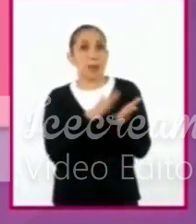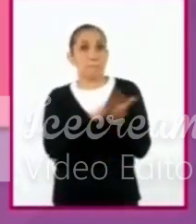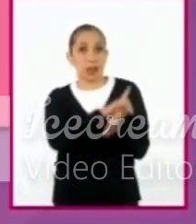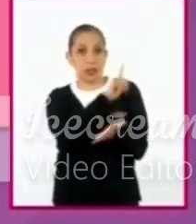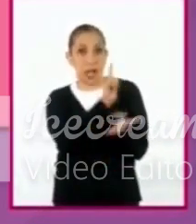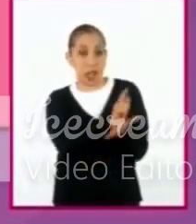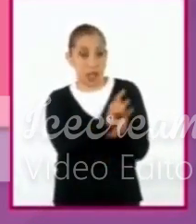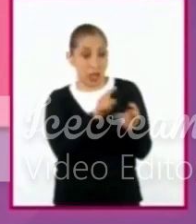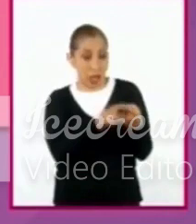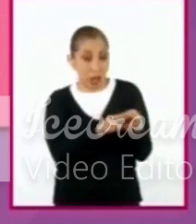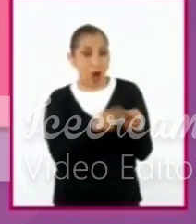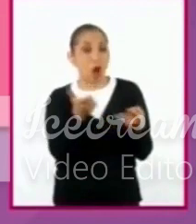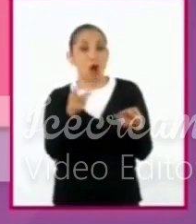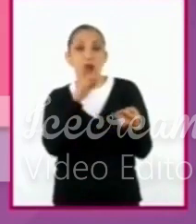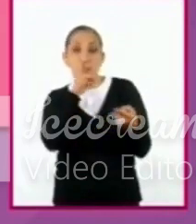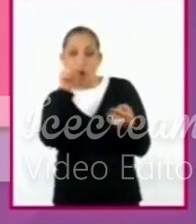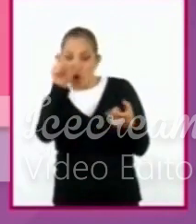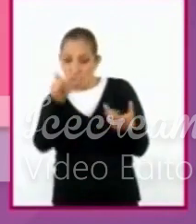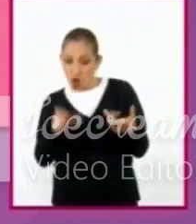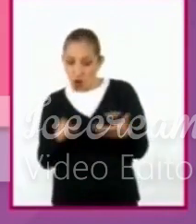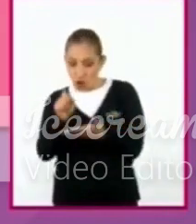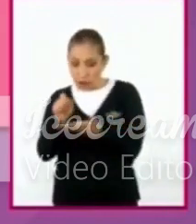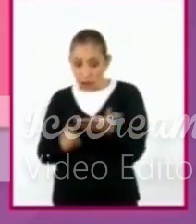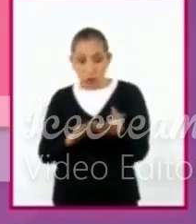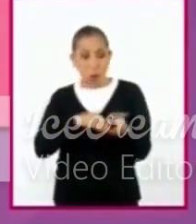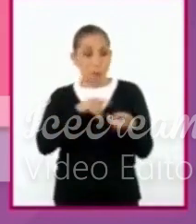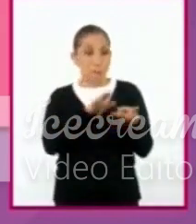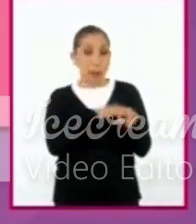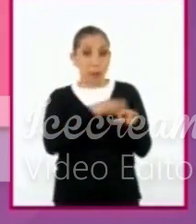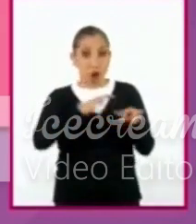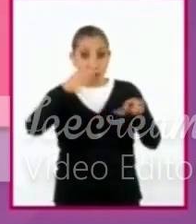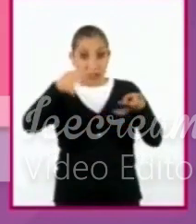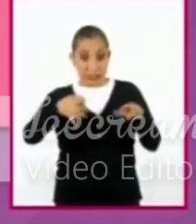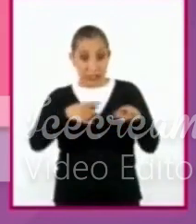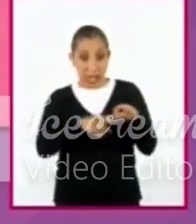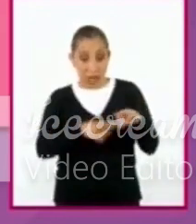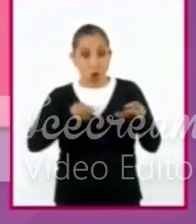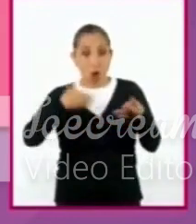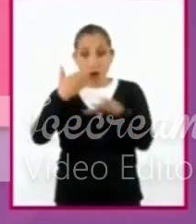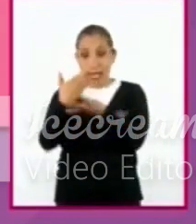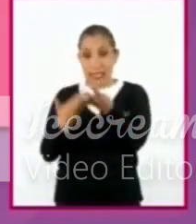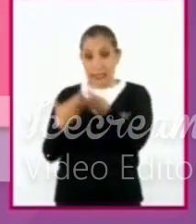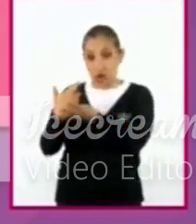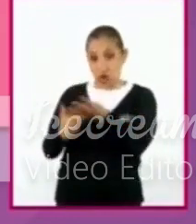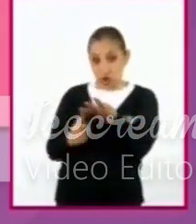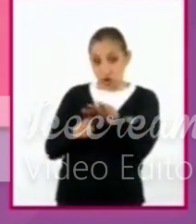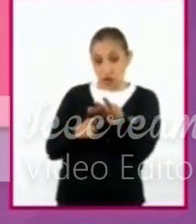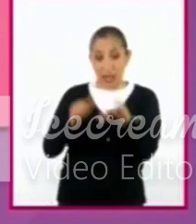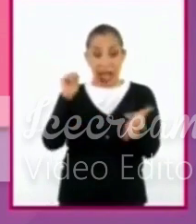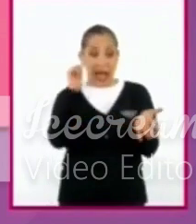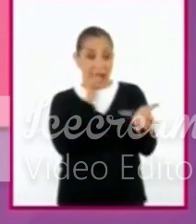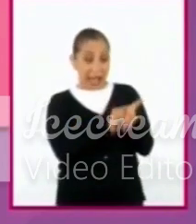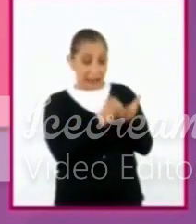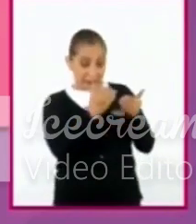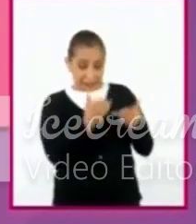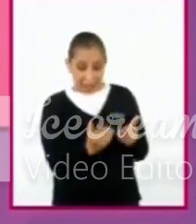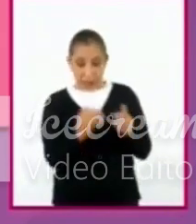legales, reportes, documentos oficiales, registros, actas,